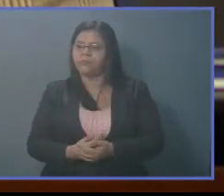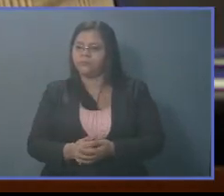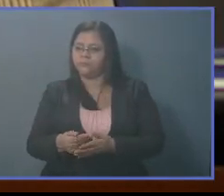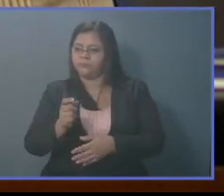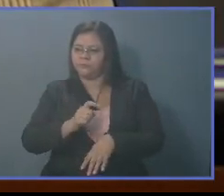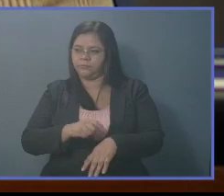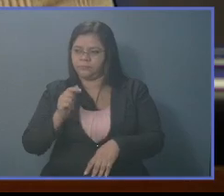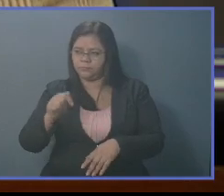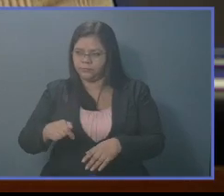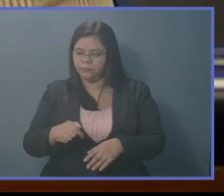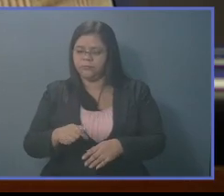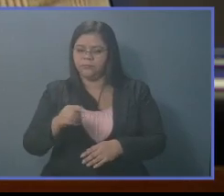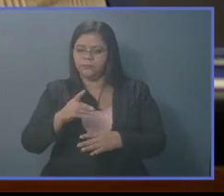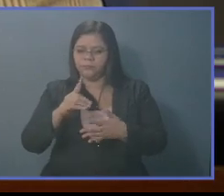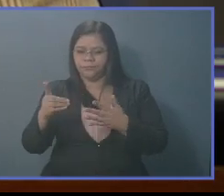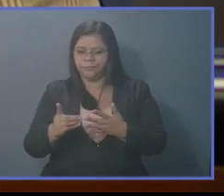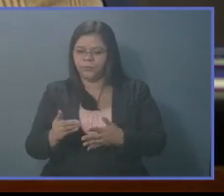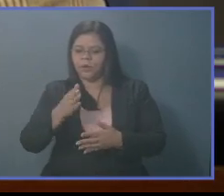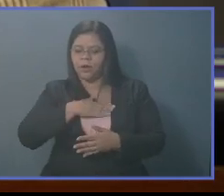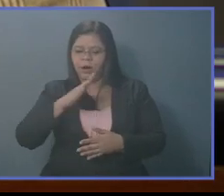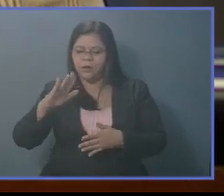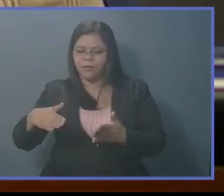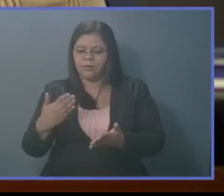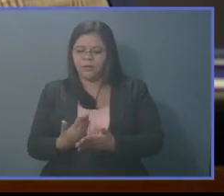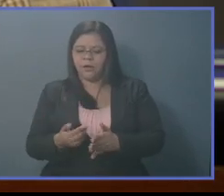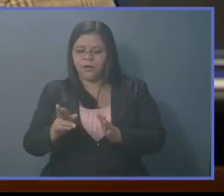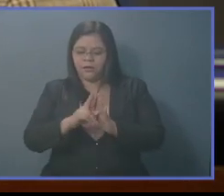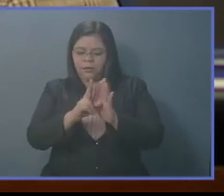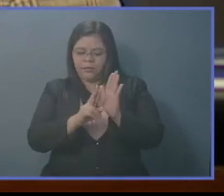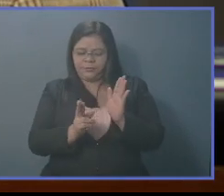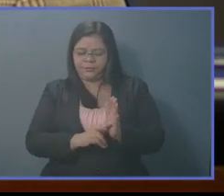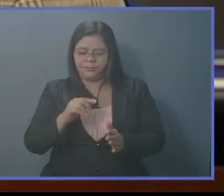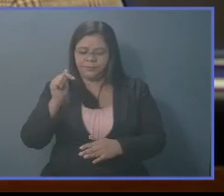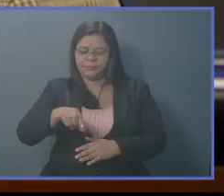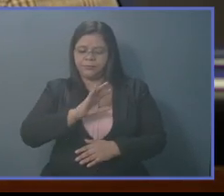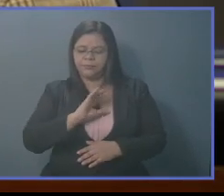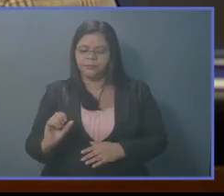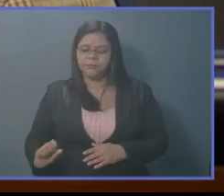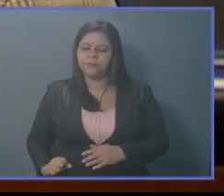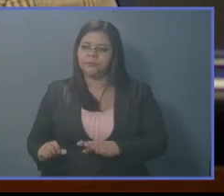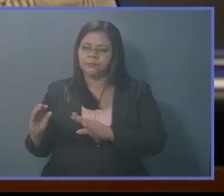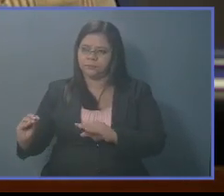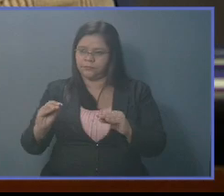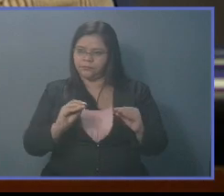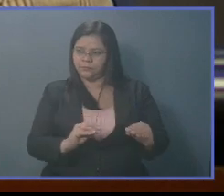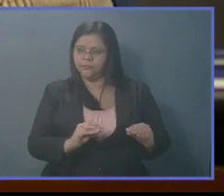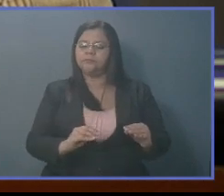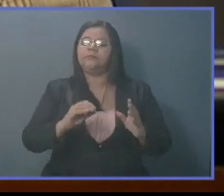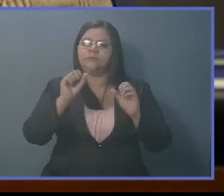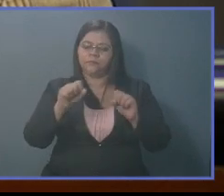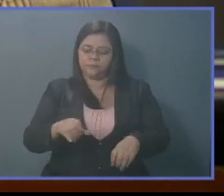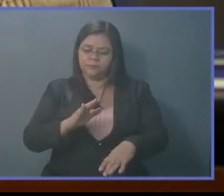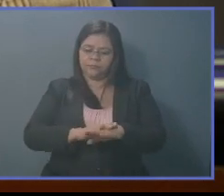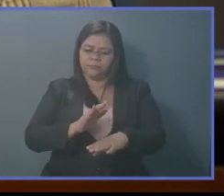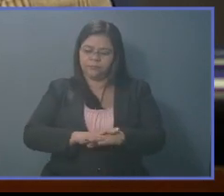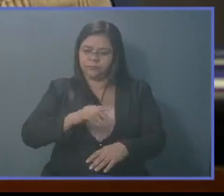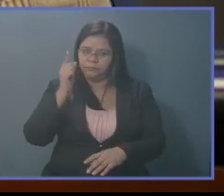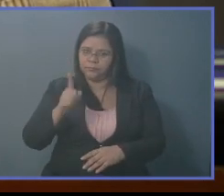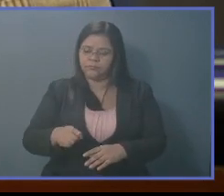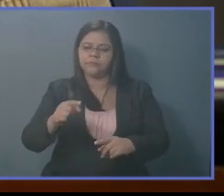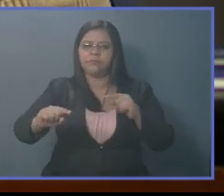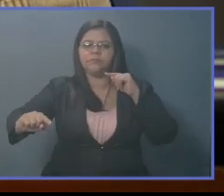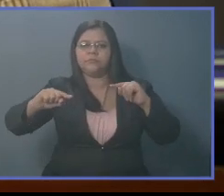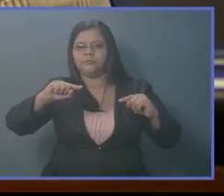refiere el presente decreto, cumplimiento con la normativa adicional e internacional emitida para tal efecto, y deberán notificar obligatoriamente a la